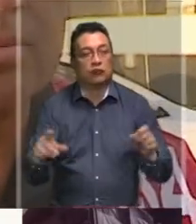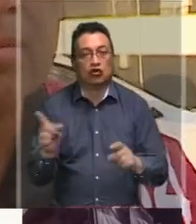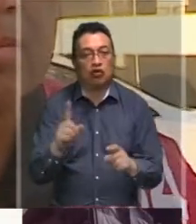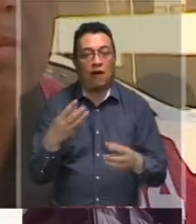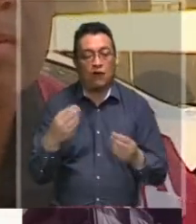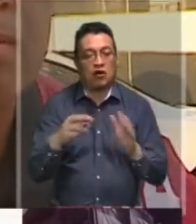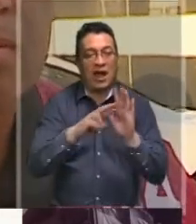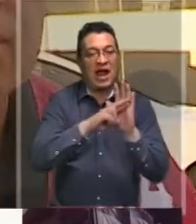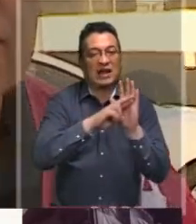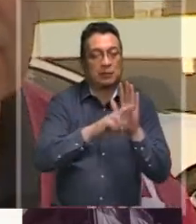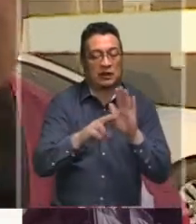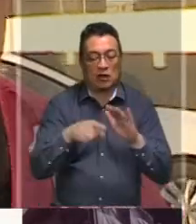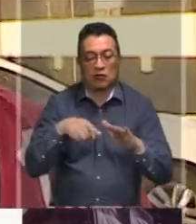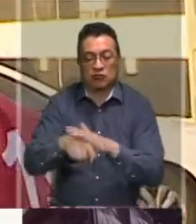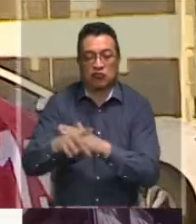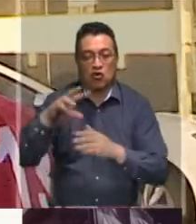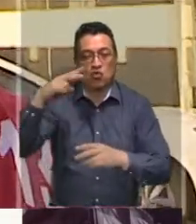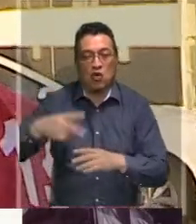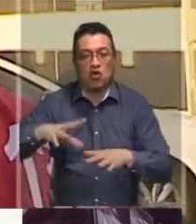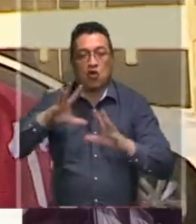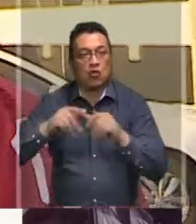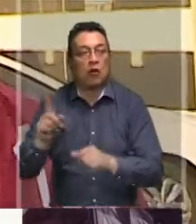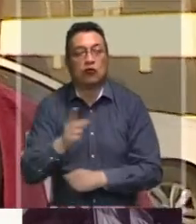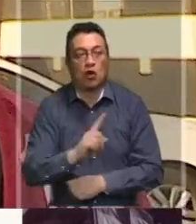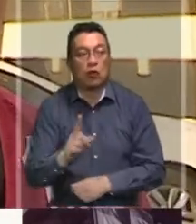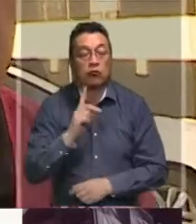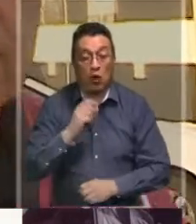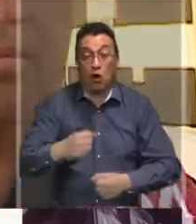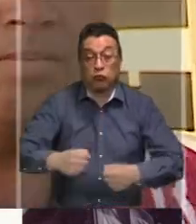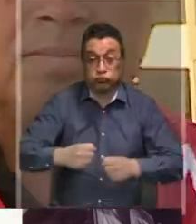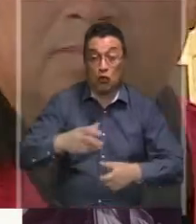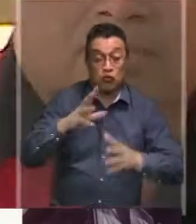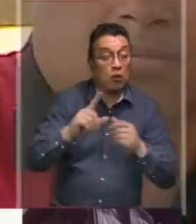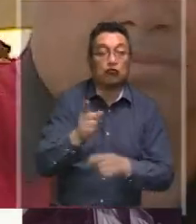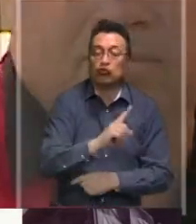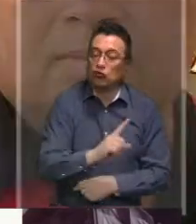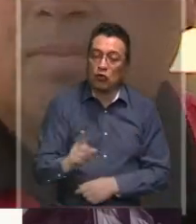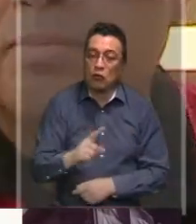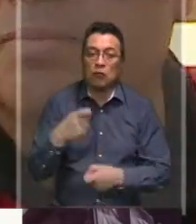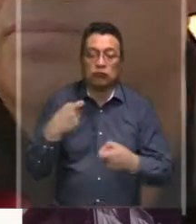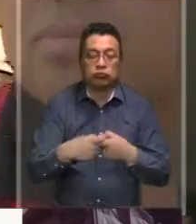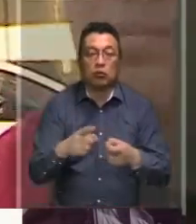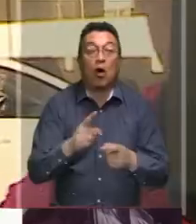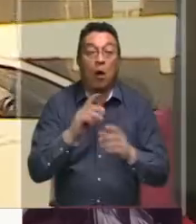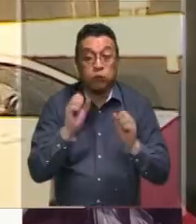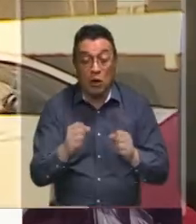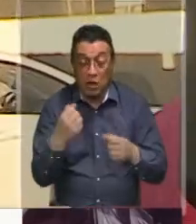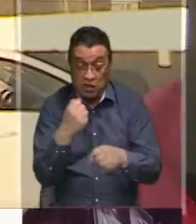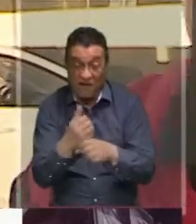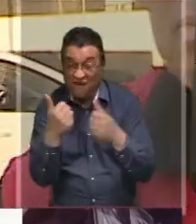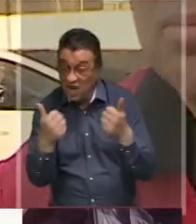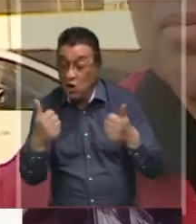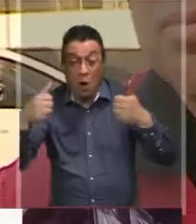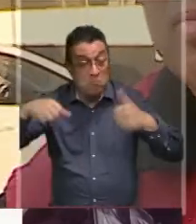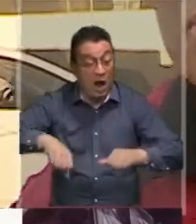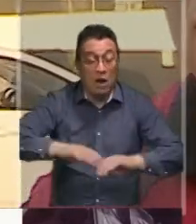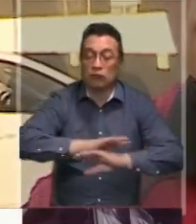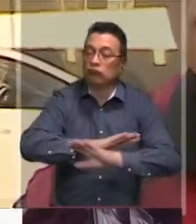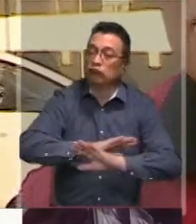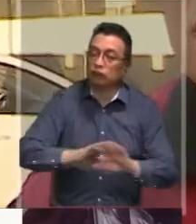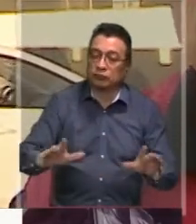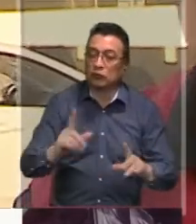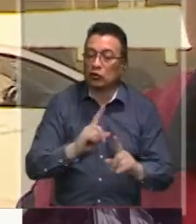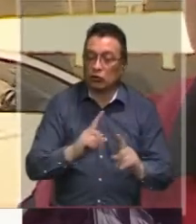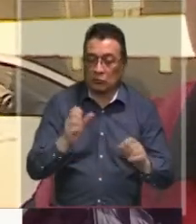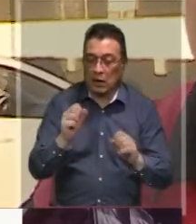los representantes tengan la propiedad de los clubes. Pese a la gestión sólida de algunos clubes que existan. Pese a que de repente pudieran hacerlo bien, yo creo que, como dice el dicho,